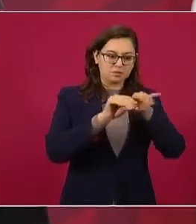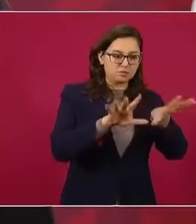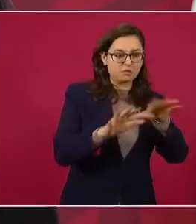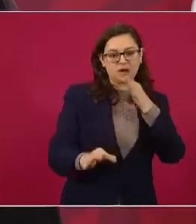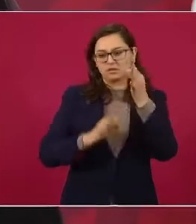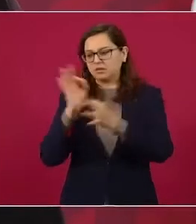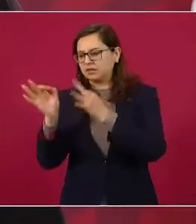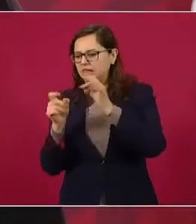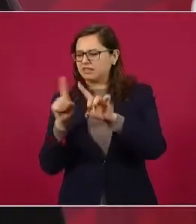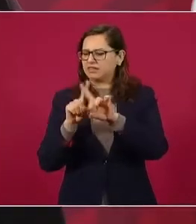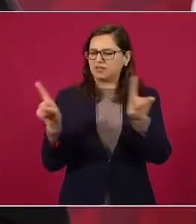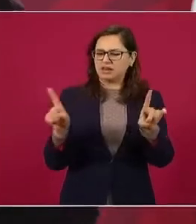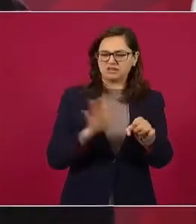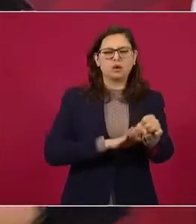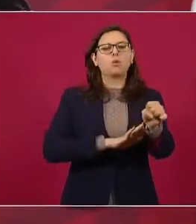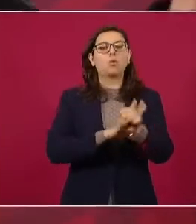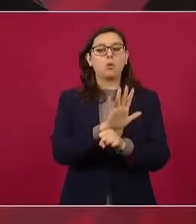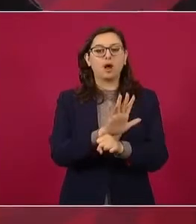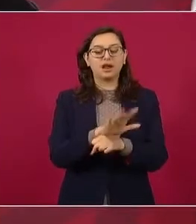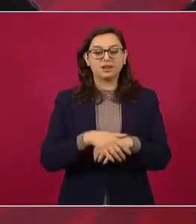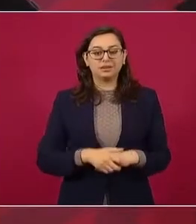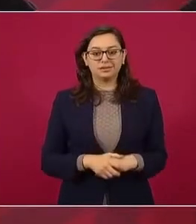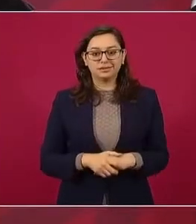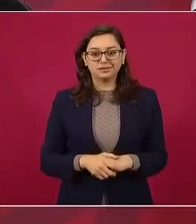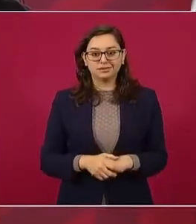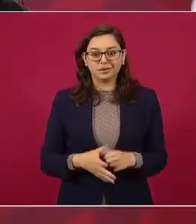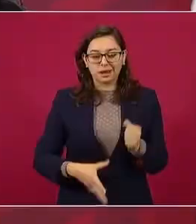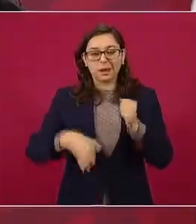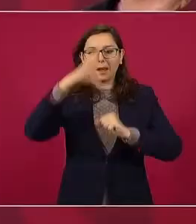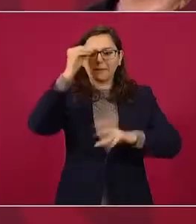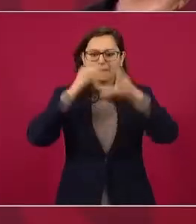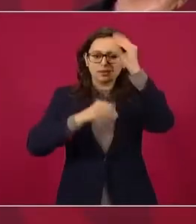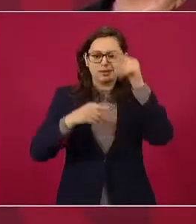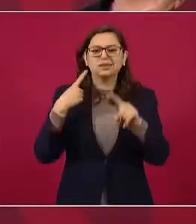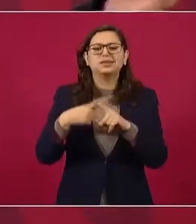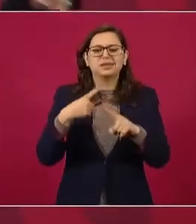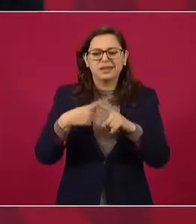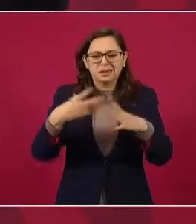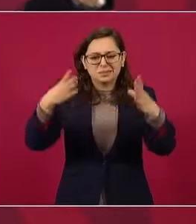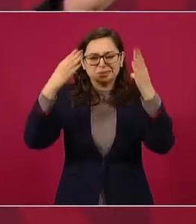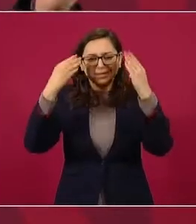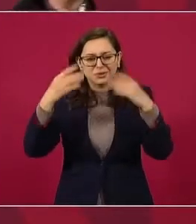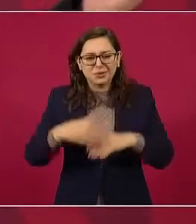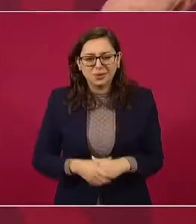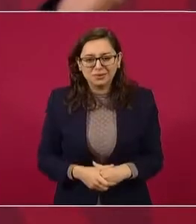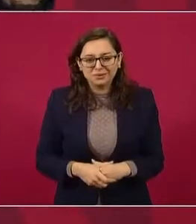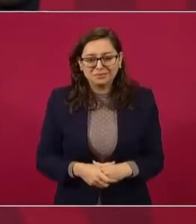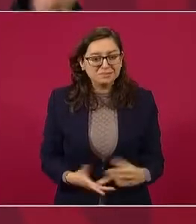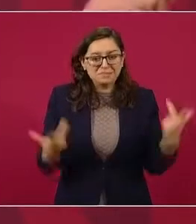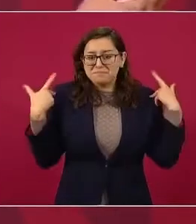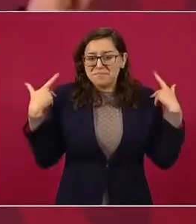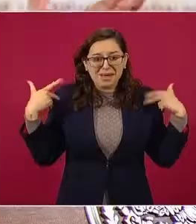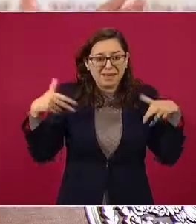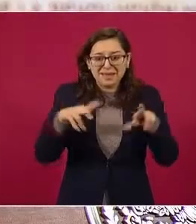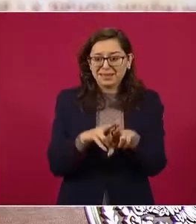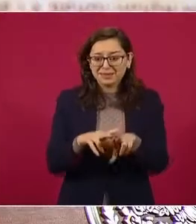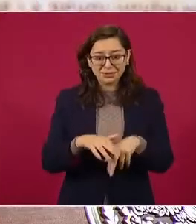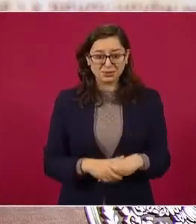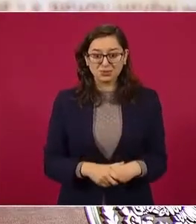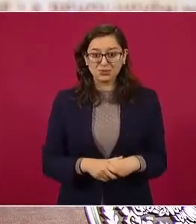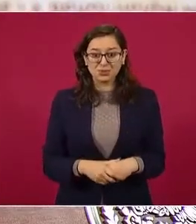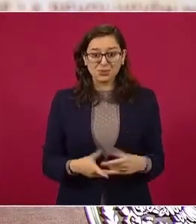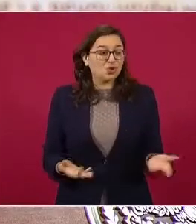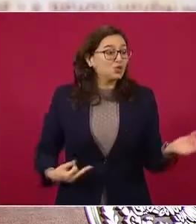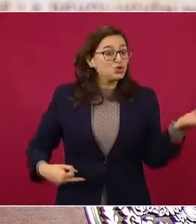propaganda. Pues los maestros, lo mucho o lo poco que sabemos, se los debemos